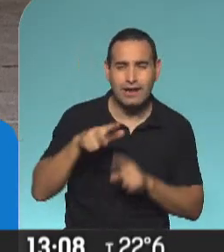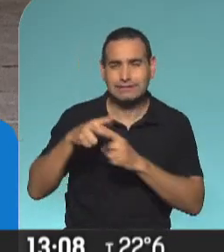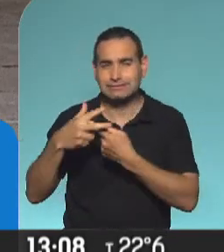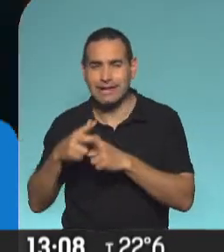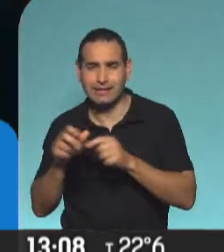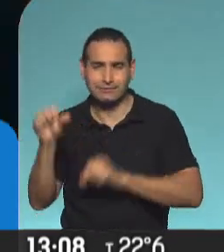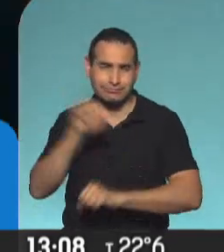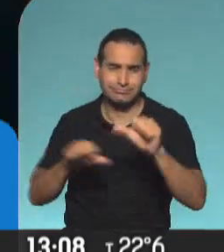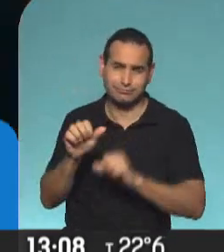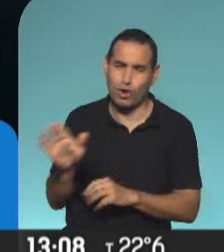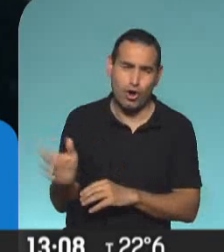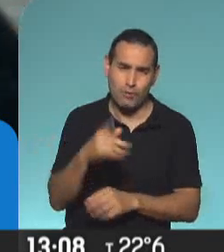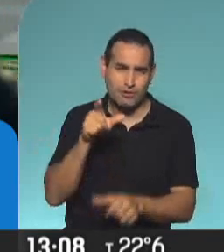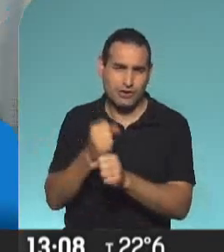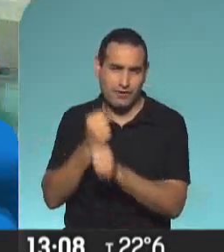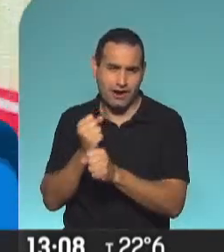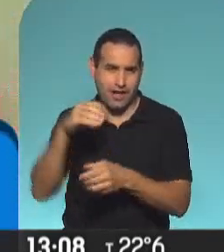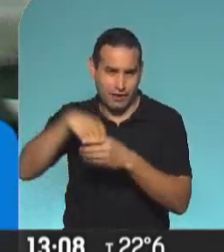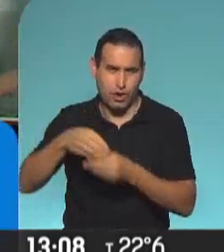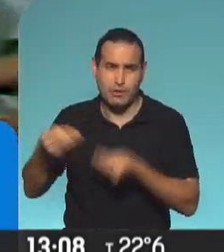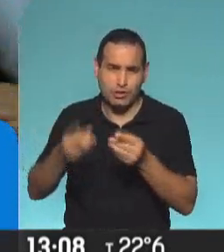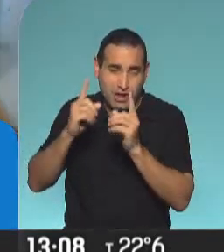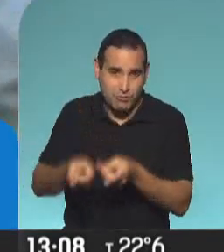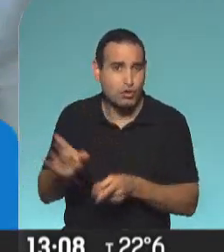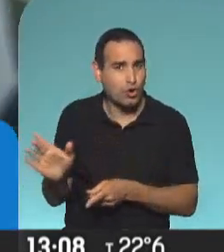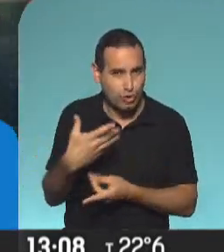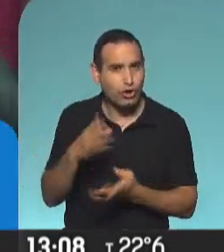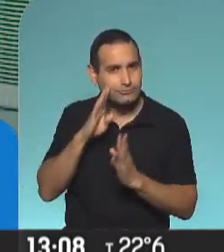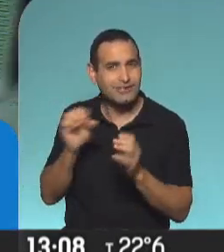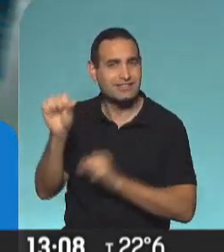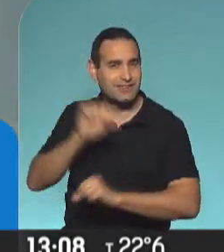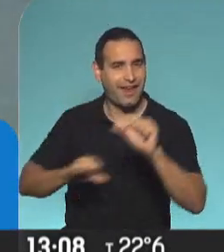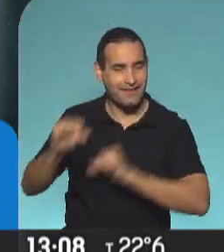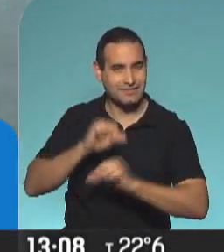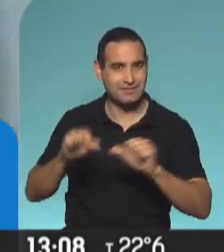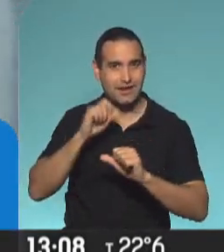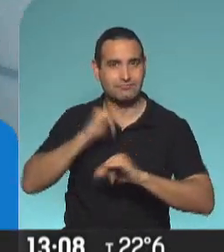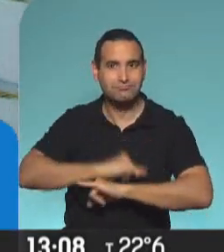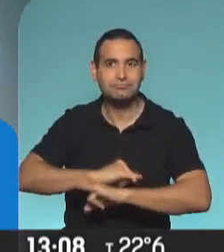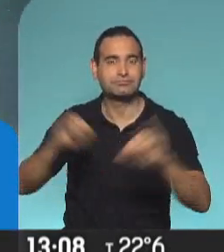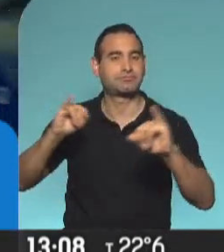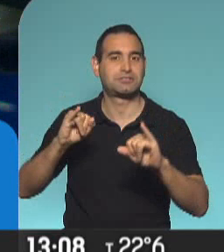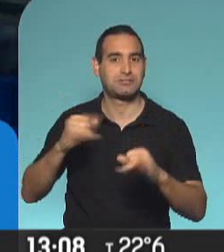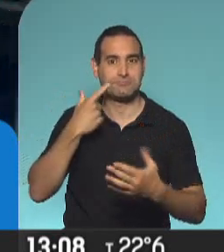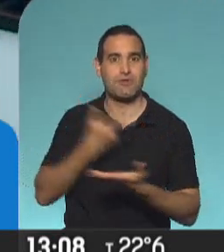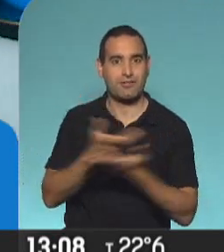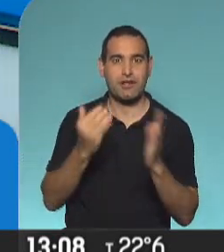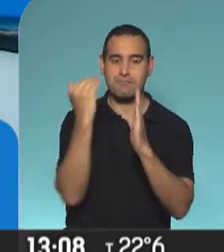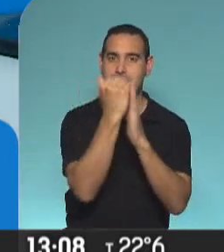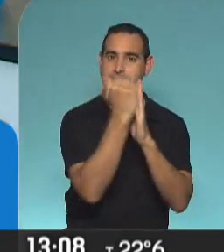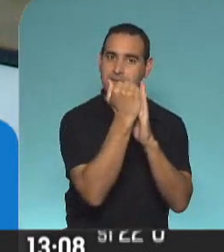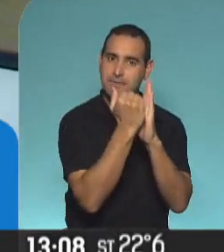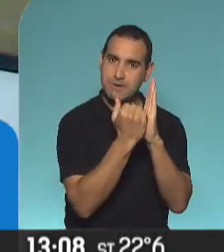los becarios, las becarias, y el personal administrativo, que entre todos hacemos ciencia y se publica, y eso es lo que toma en cuenta este ranking CIMAGO,